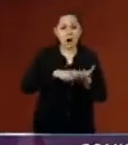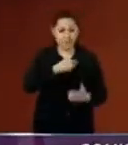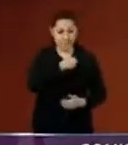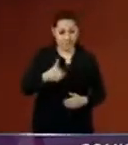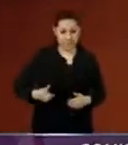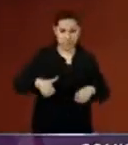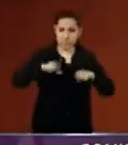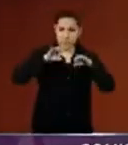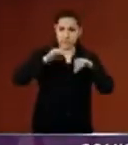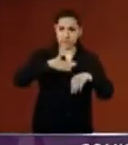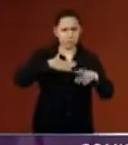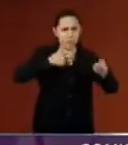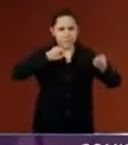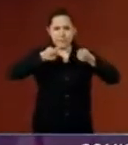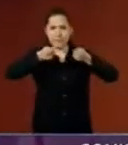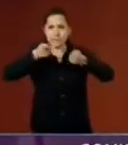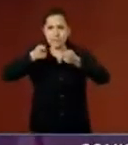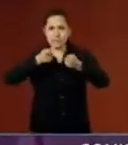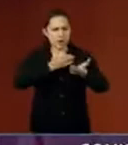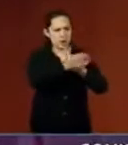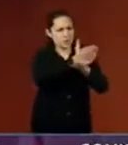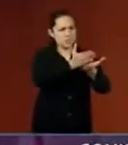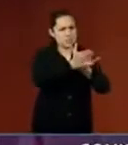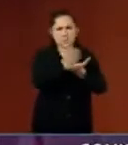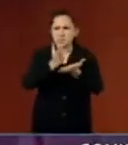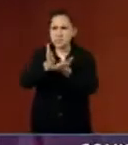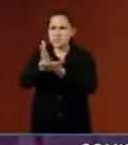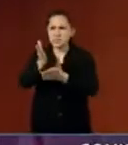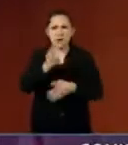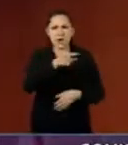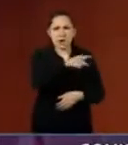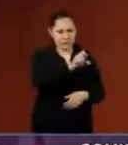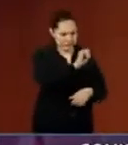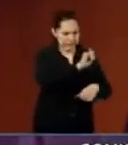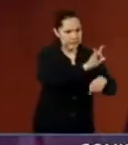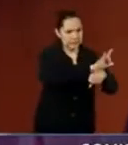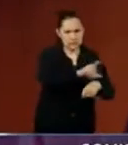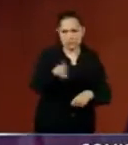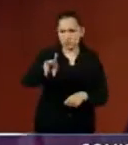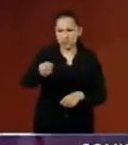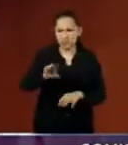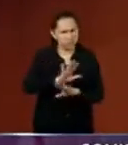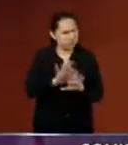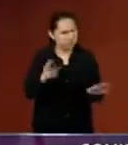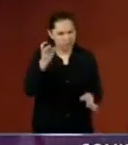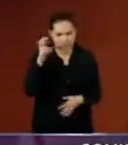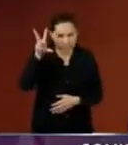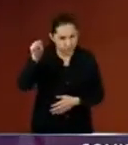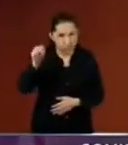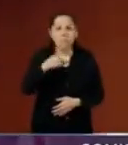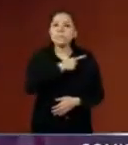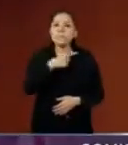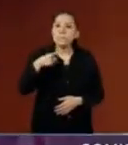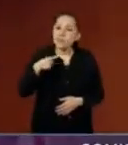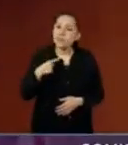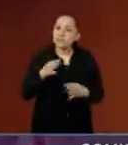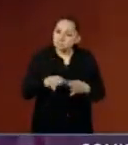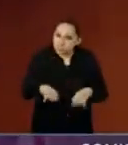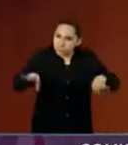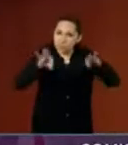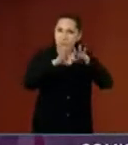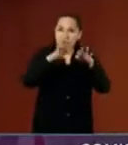resolver que a los mexicanos y a las mexicanas les vaya bien. Que en esta pandemia sean los estragos